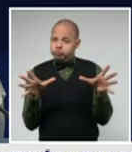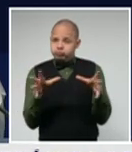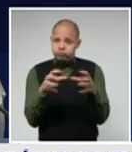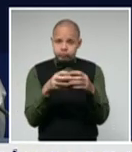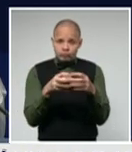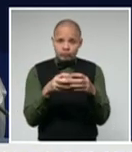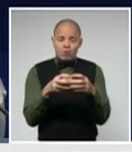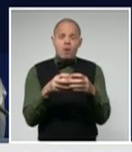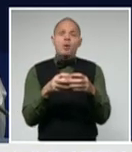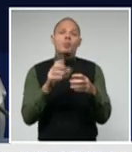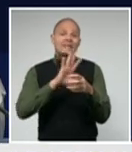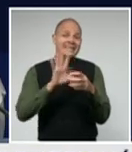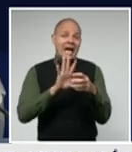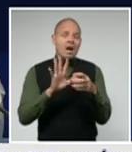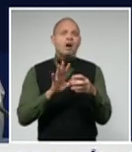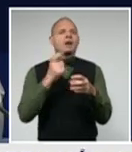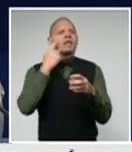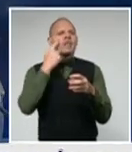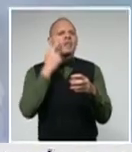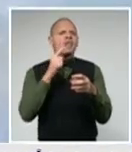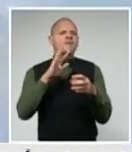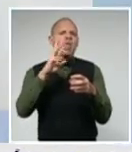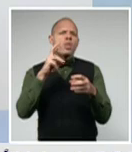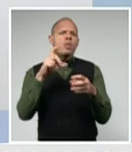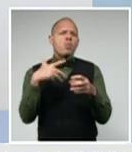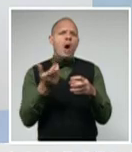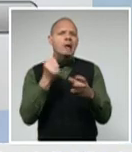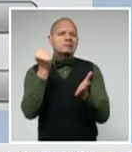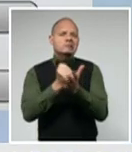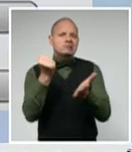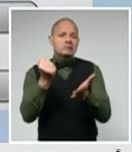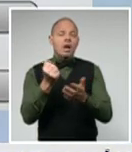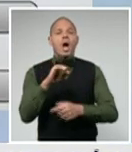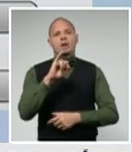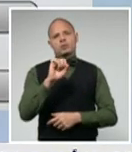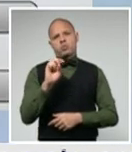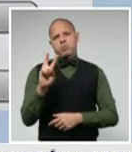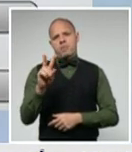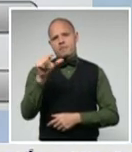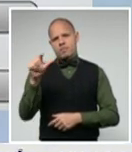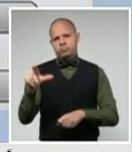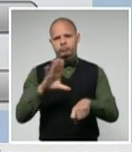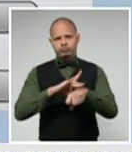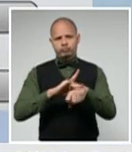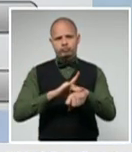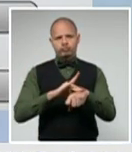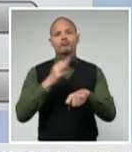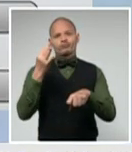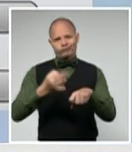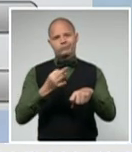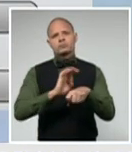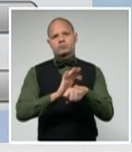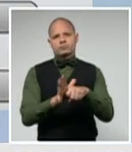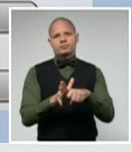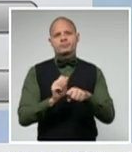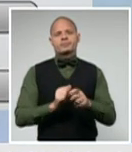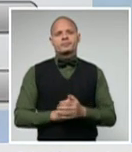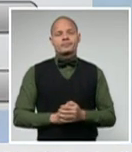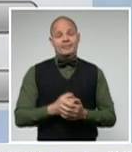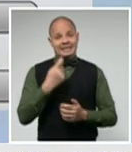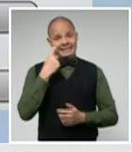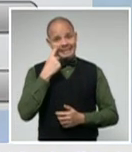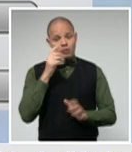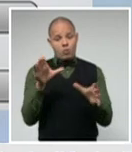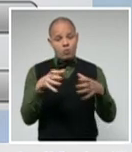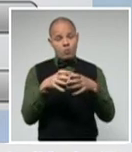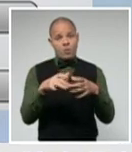7.438 muestras, se diagnosticaron 62 personas con la COVID-19. 62 personas que